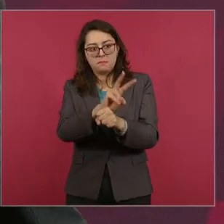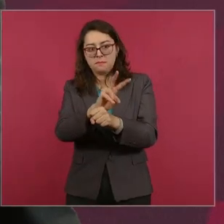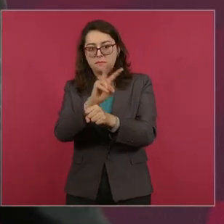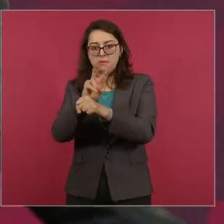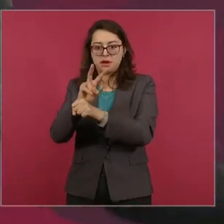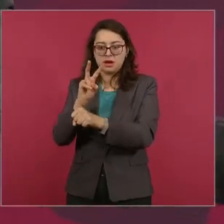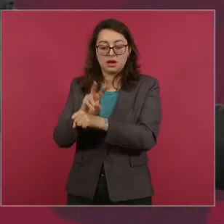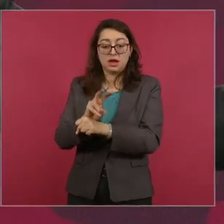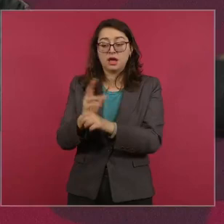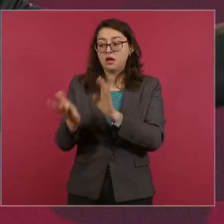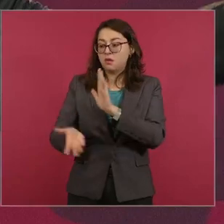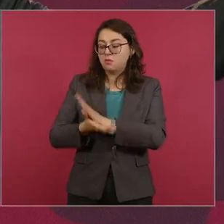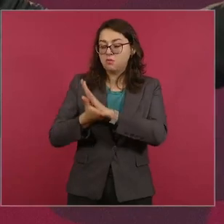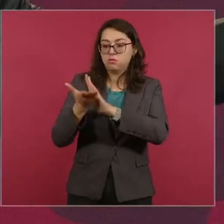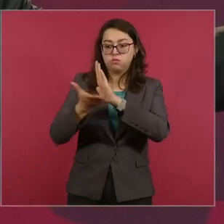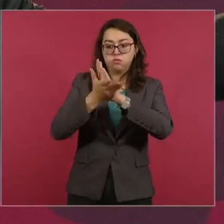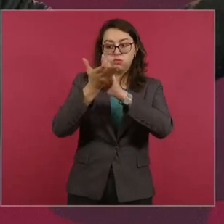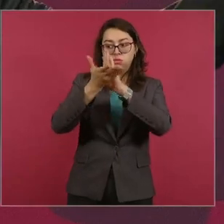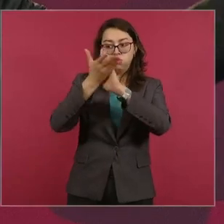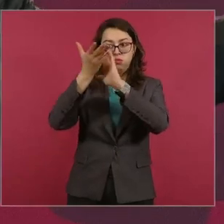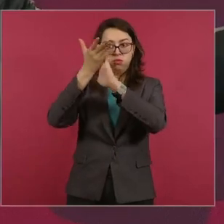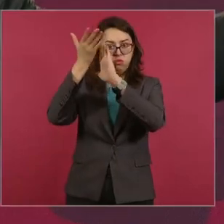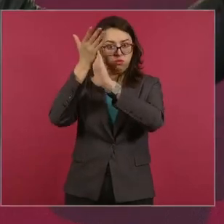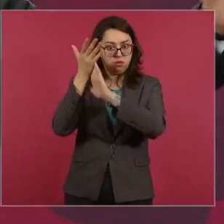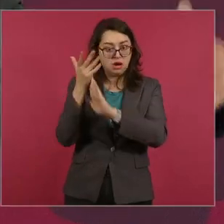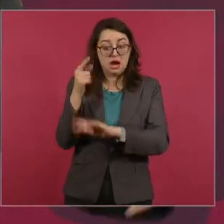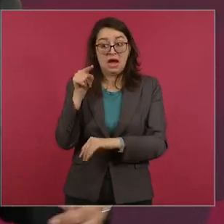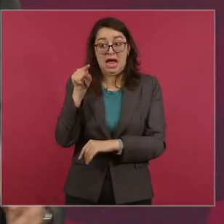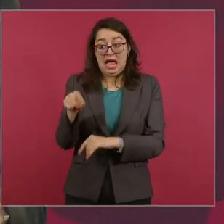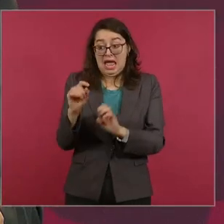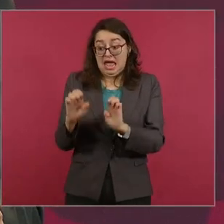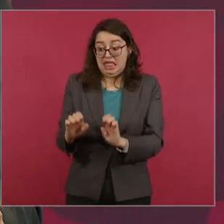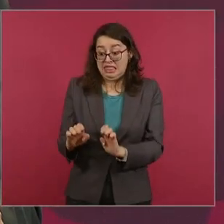el edificio donde va a estar la aduana